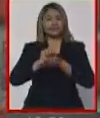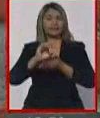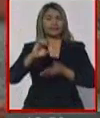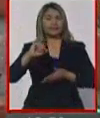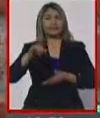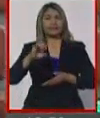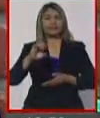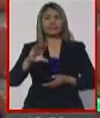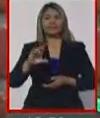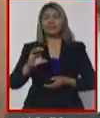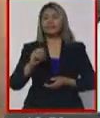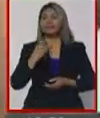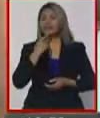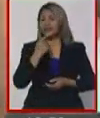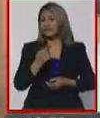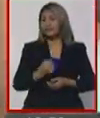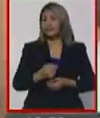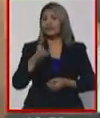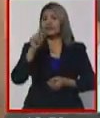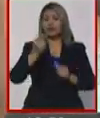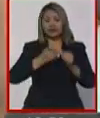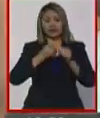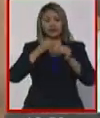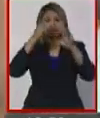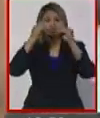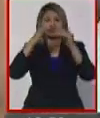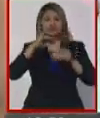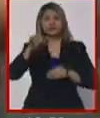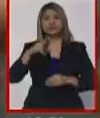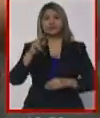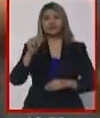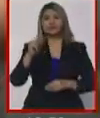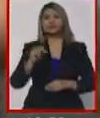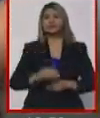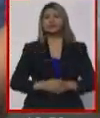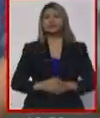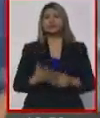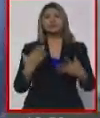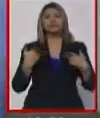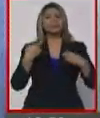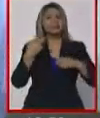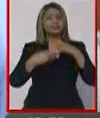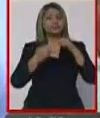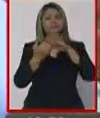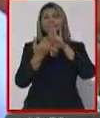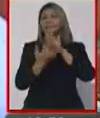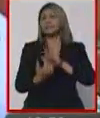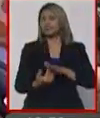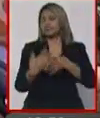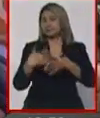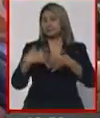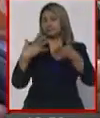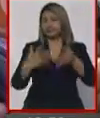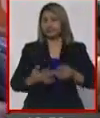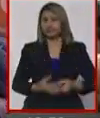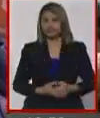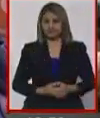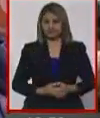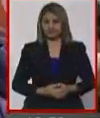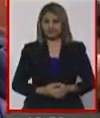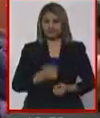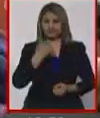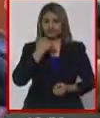ejecutivo de la FUL, que en su declaración manifestó que no es la primera vez que el docente Juan Carlos Herrera tiene problemas de discriminación con los estudiantes. Yo